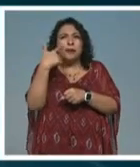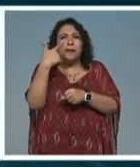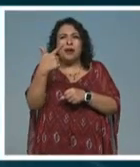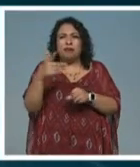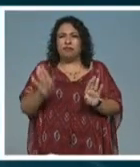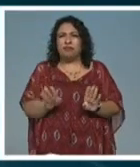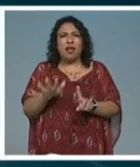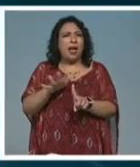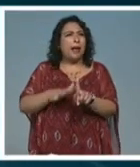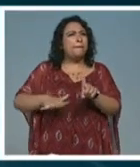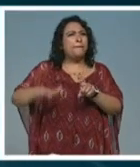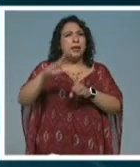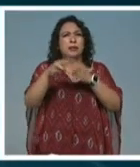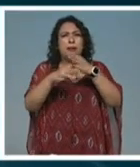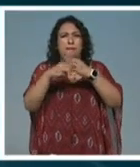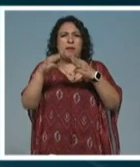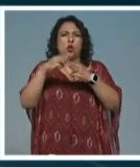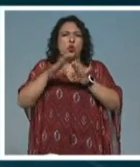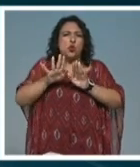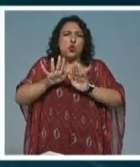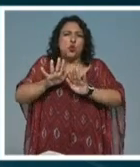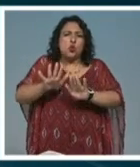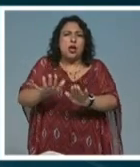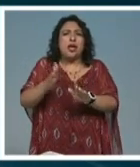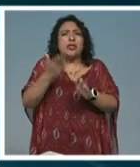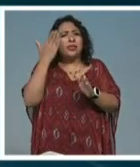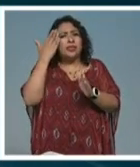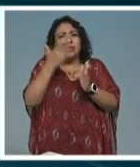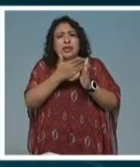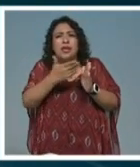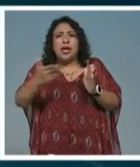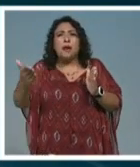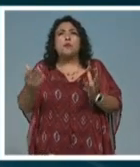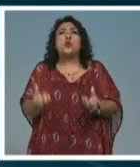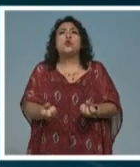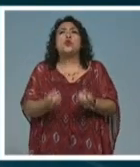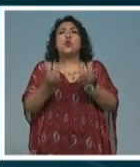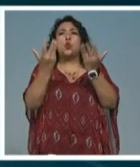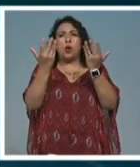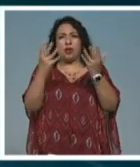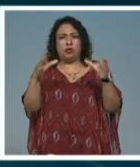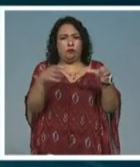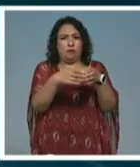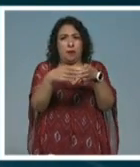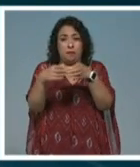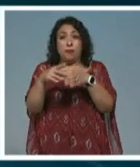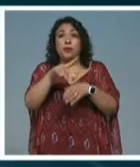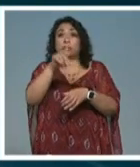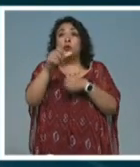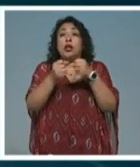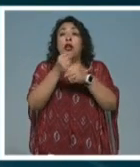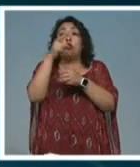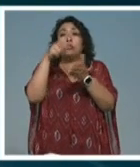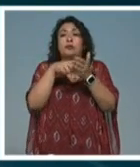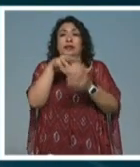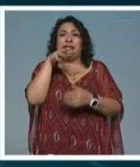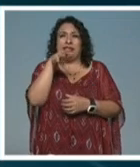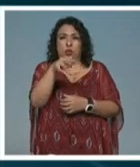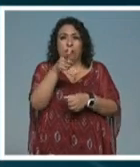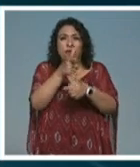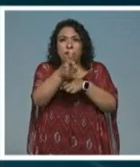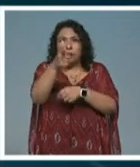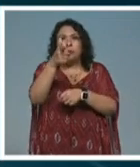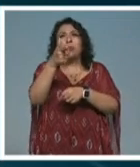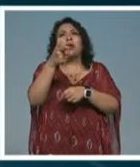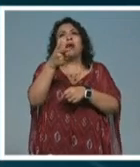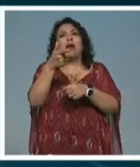tipo de ambiente de los materiales fósiles, su temporalidad y la cantidad específica de especies. Después de que en 2019 se localizaron